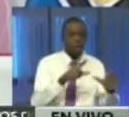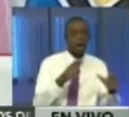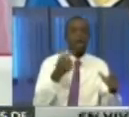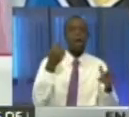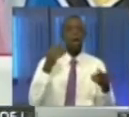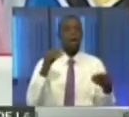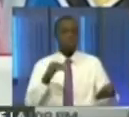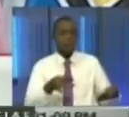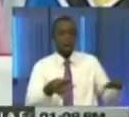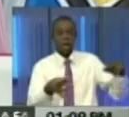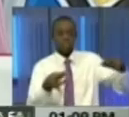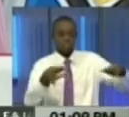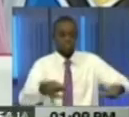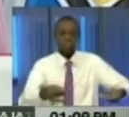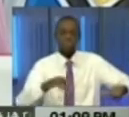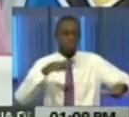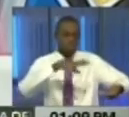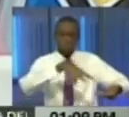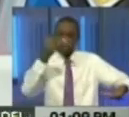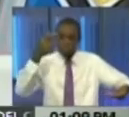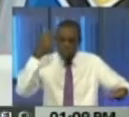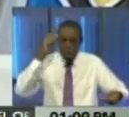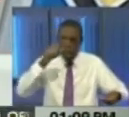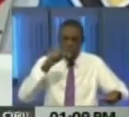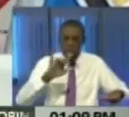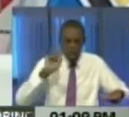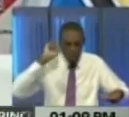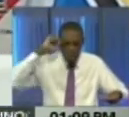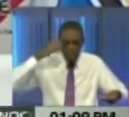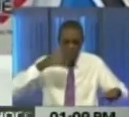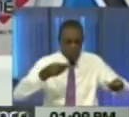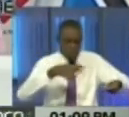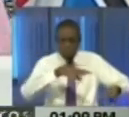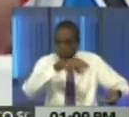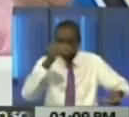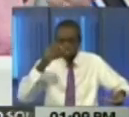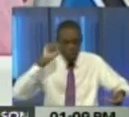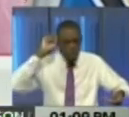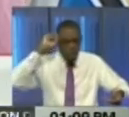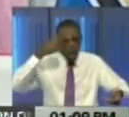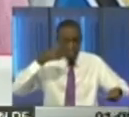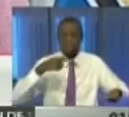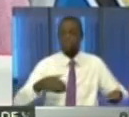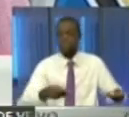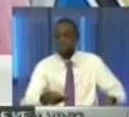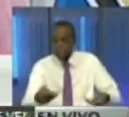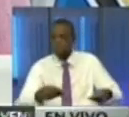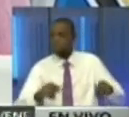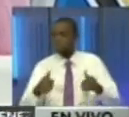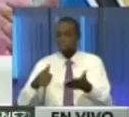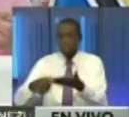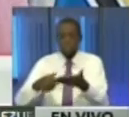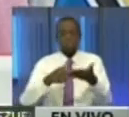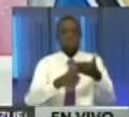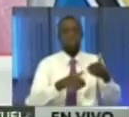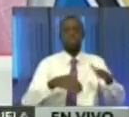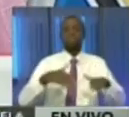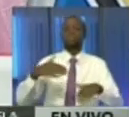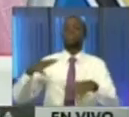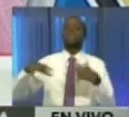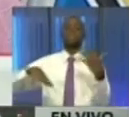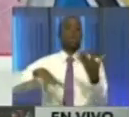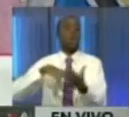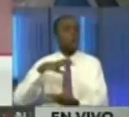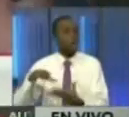famosa flashcard, no sé si ustedes lo recuerdan. Entonces eso, tuvimos también problemas con la producción, en donde